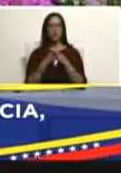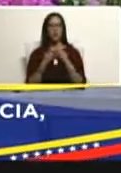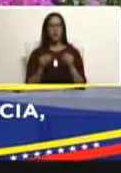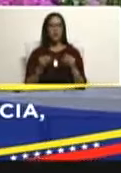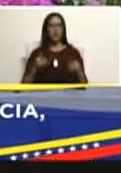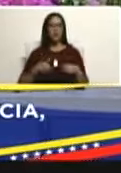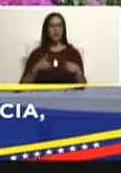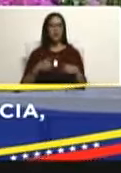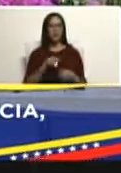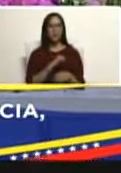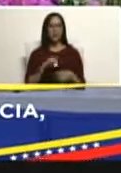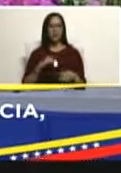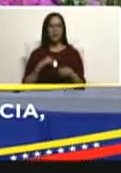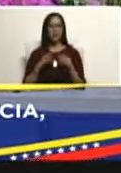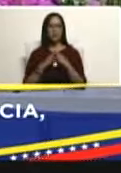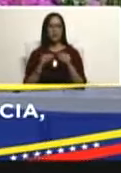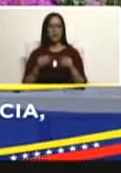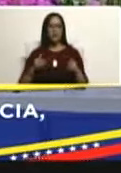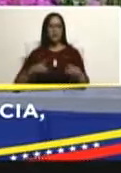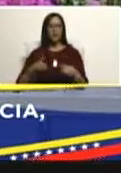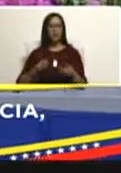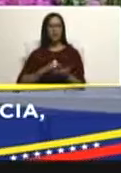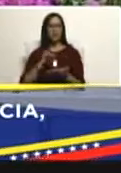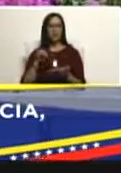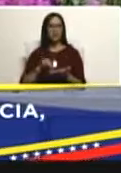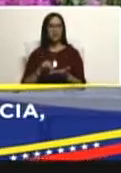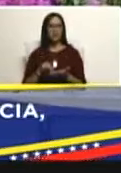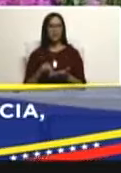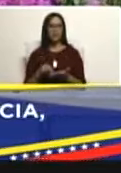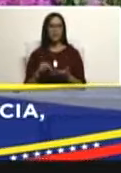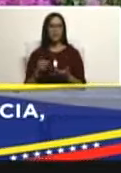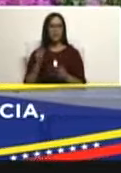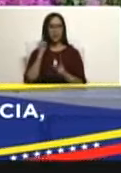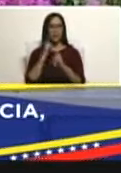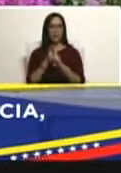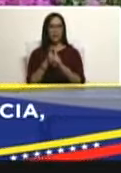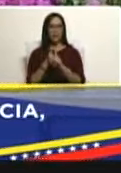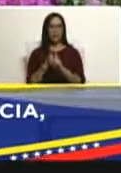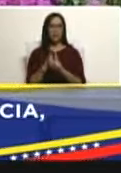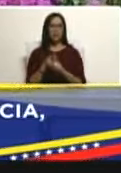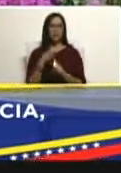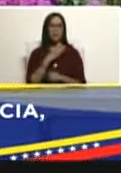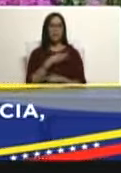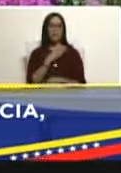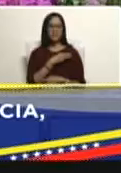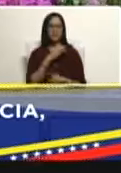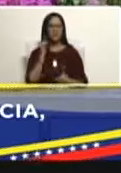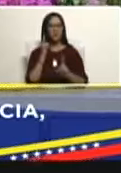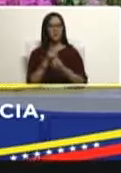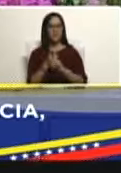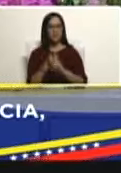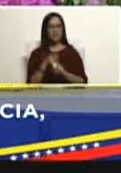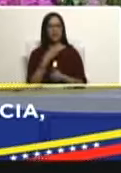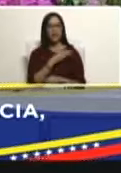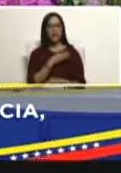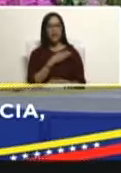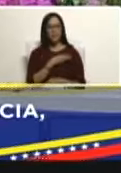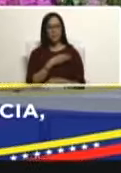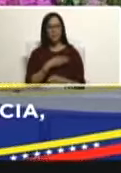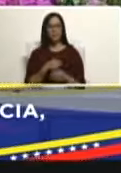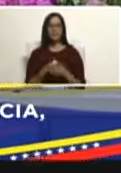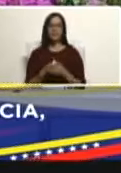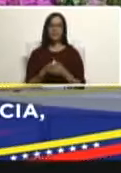privado, todo el esfuerzo nacional para una gran meta. Por eso es una gran misión, va directo a la meta, va directo al